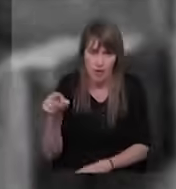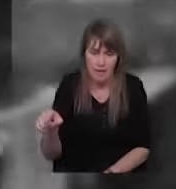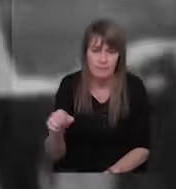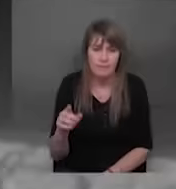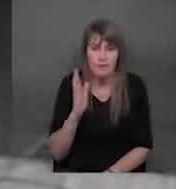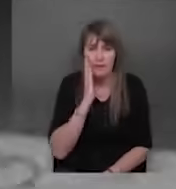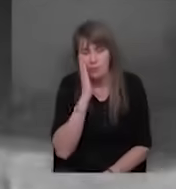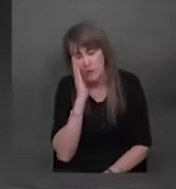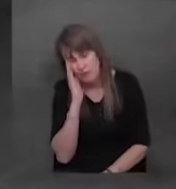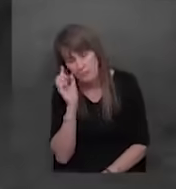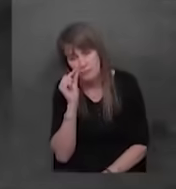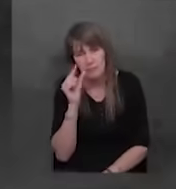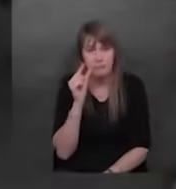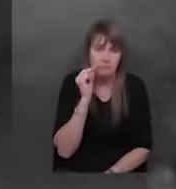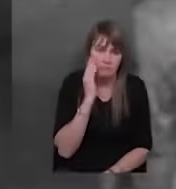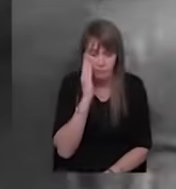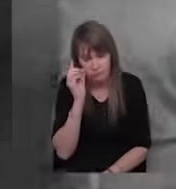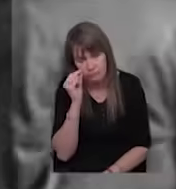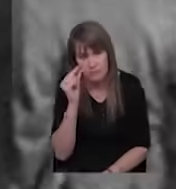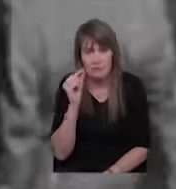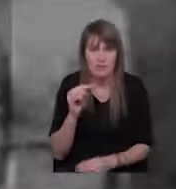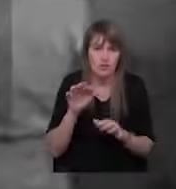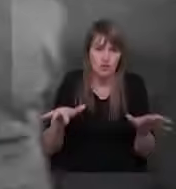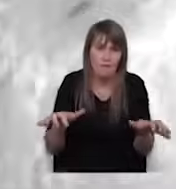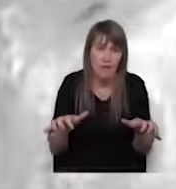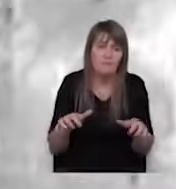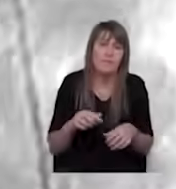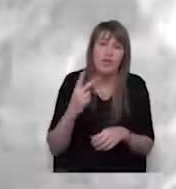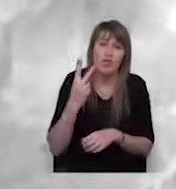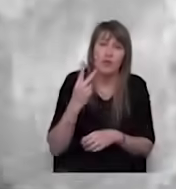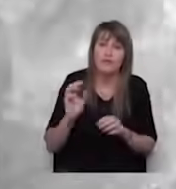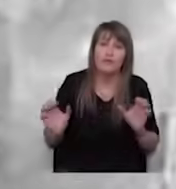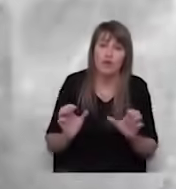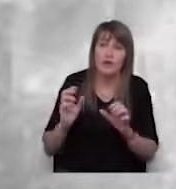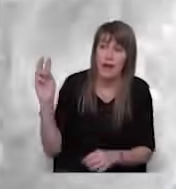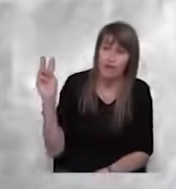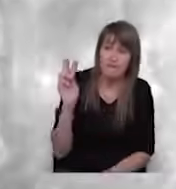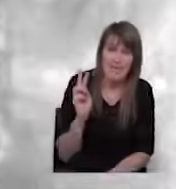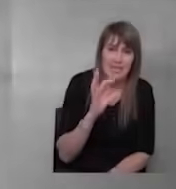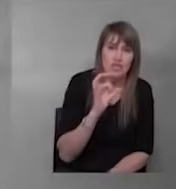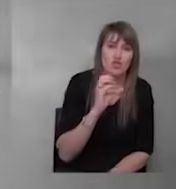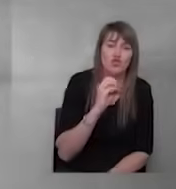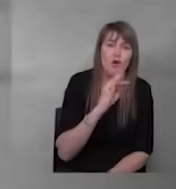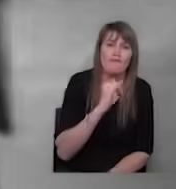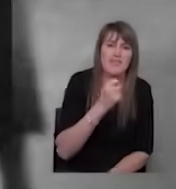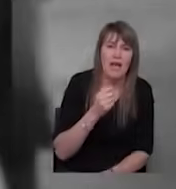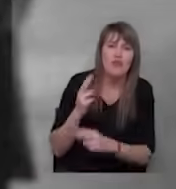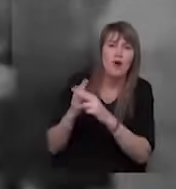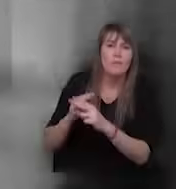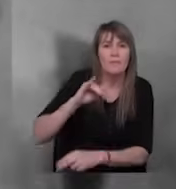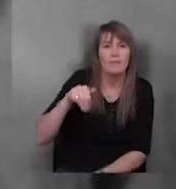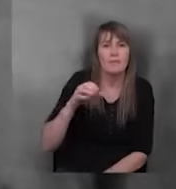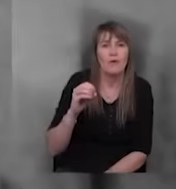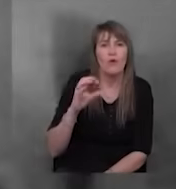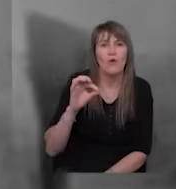dormitaba a ratos en el sofá. A primera hora de la mañana llegaron los dos funcionarios en compañía de Miguel Sofía, a quien llamaban José, y que había